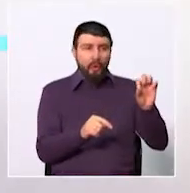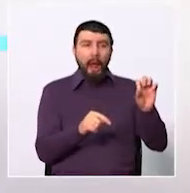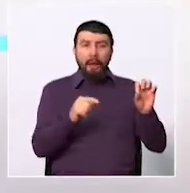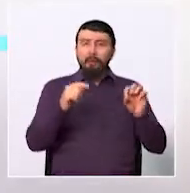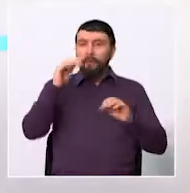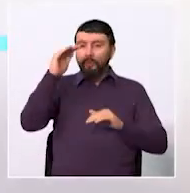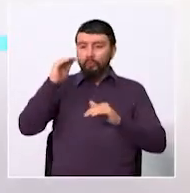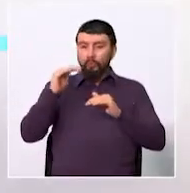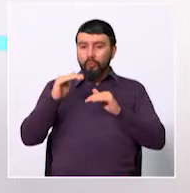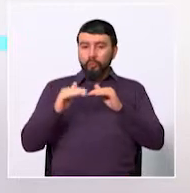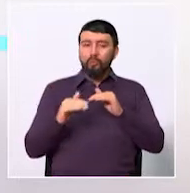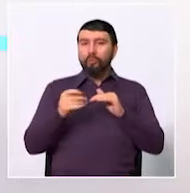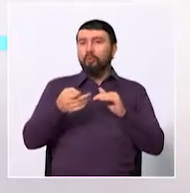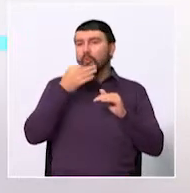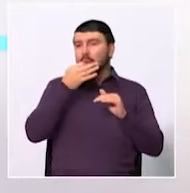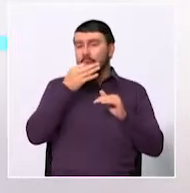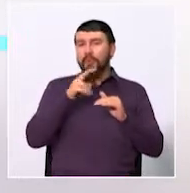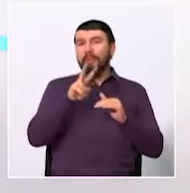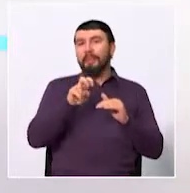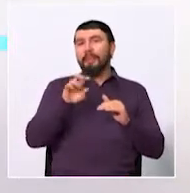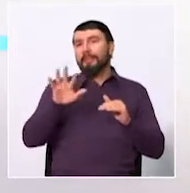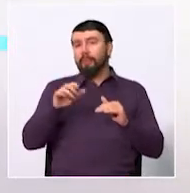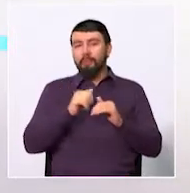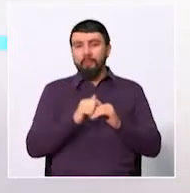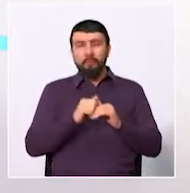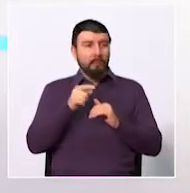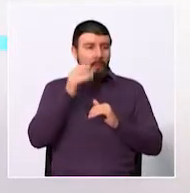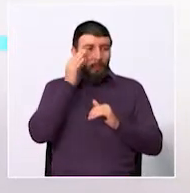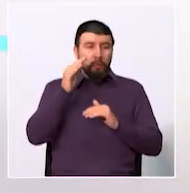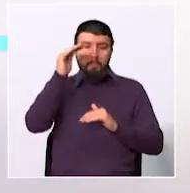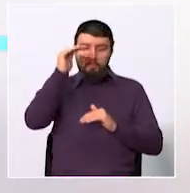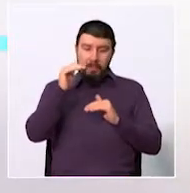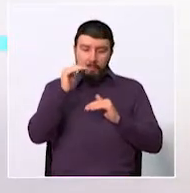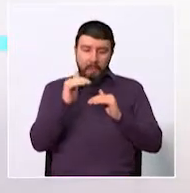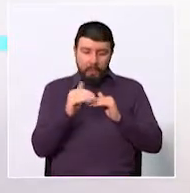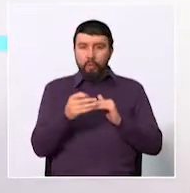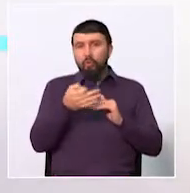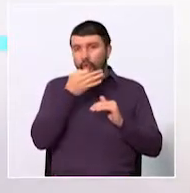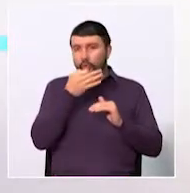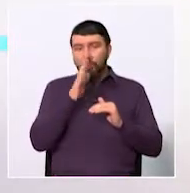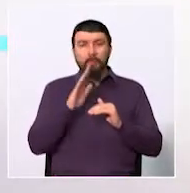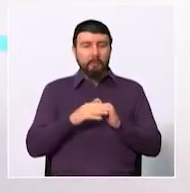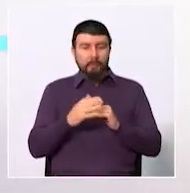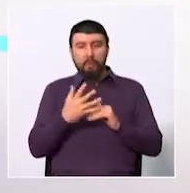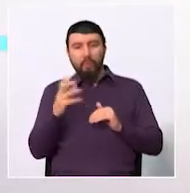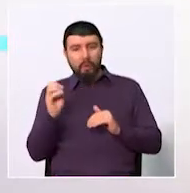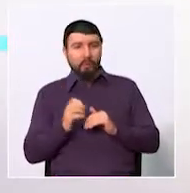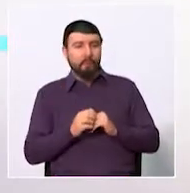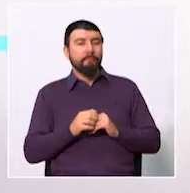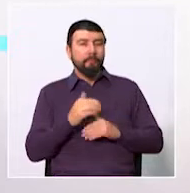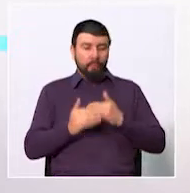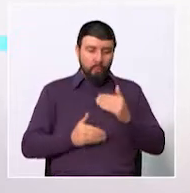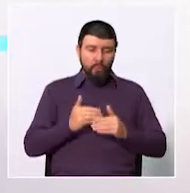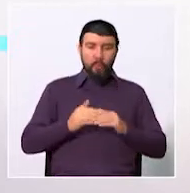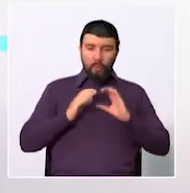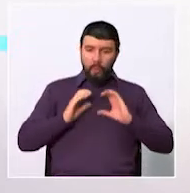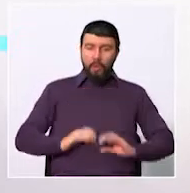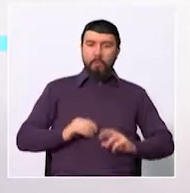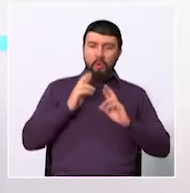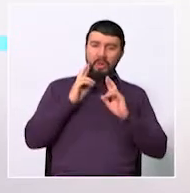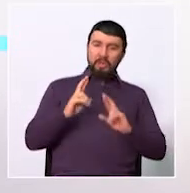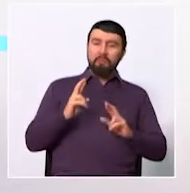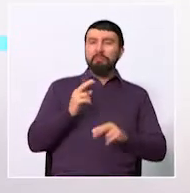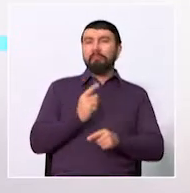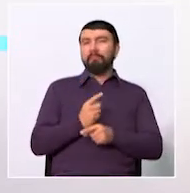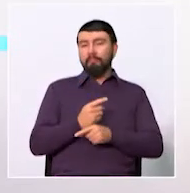dosis era muy alta entonces la tuvieron que bajar a 75 y seguramente a menos el cuerpo va respondiendo el tema es que